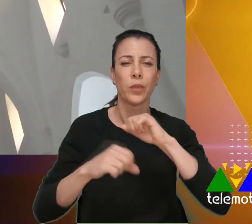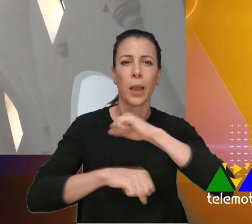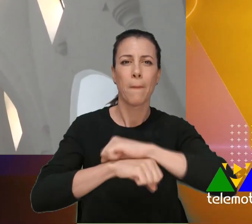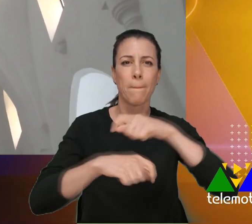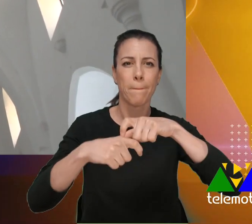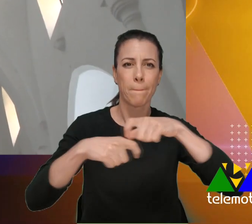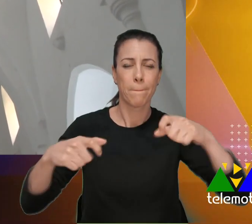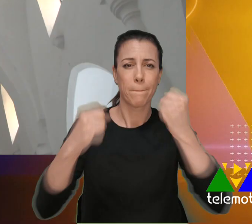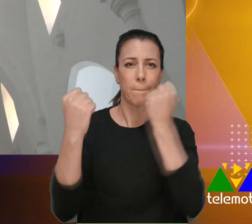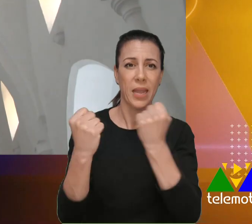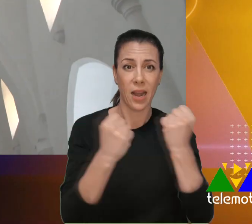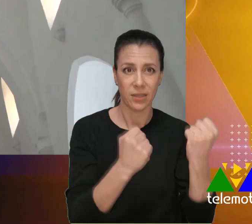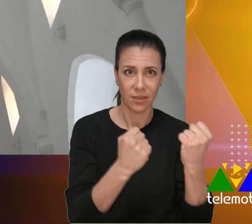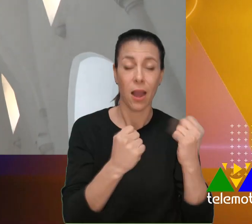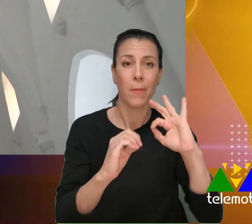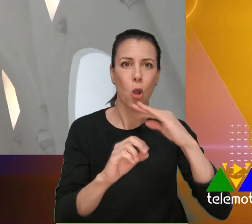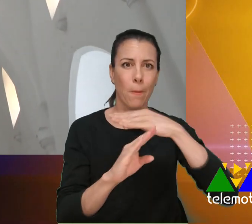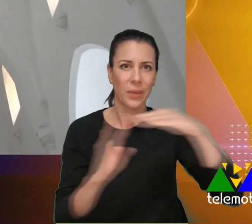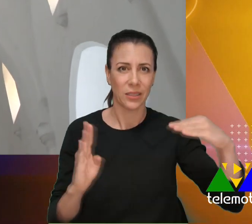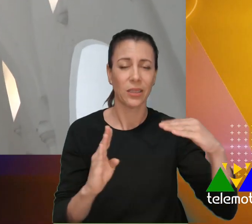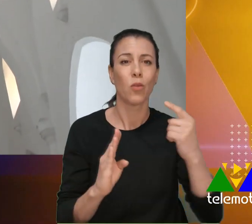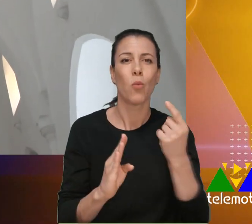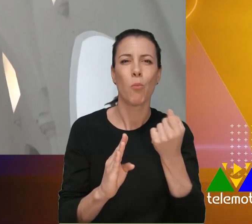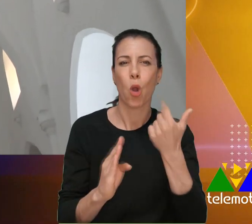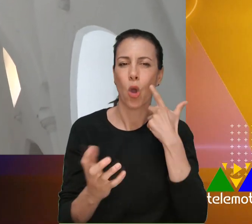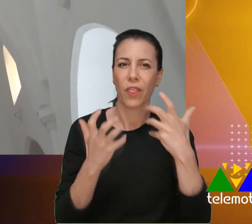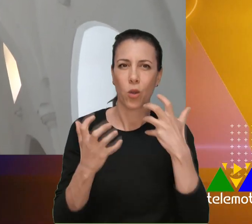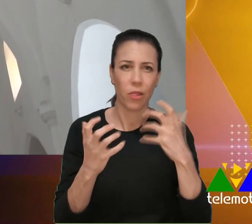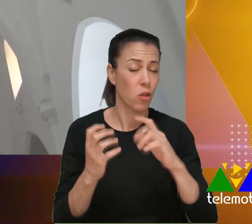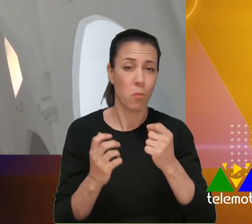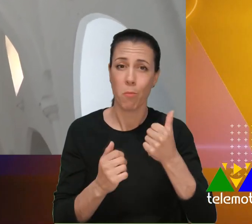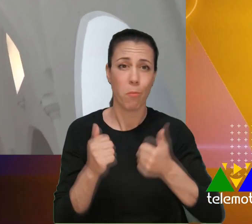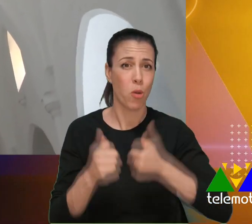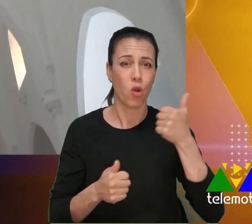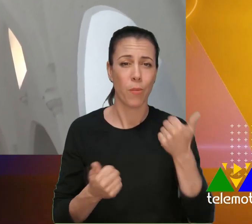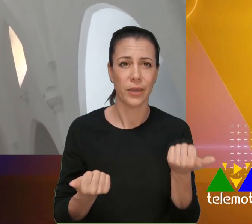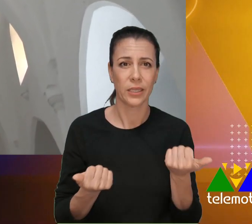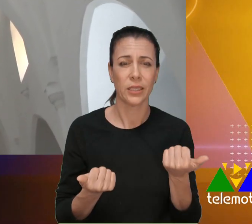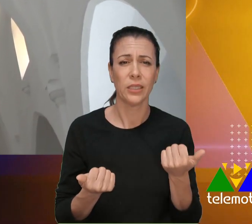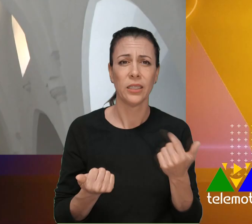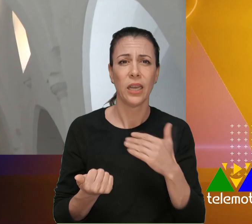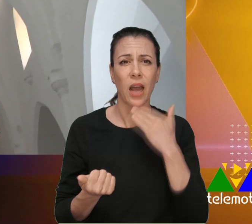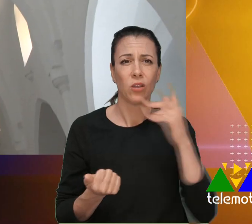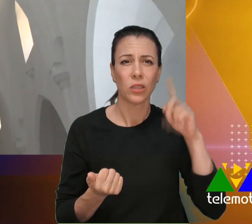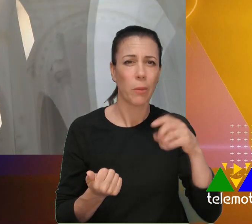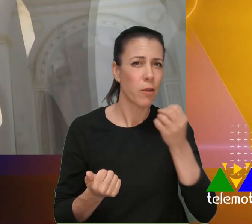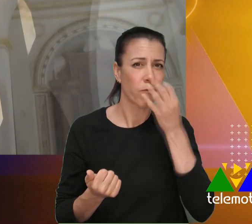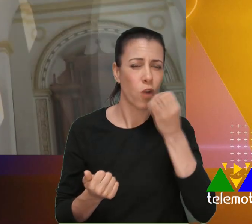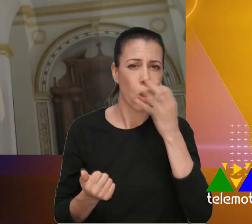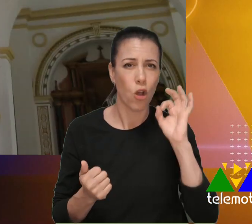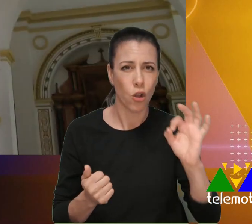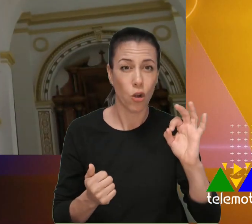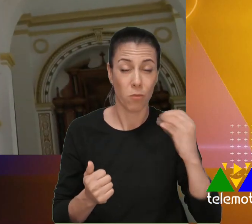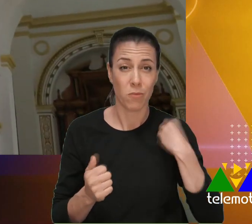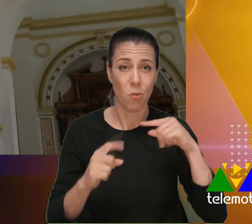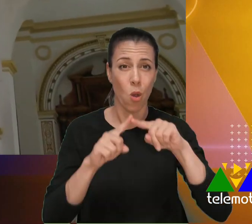a medio pilar, un poco de decoración y poco más. No hay, y hay un florón en las esquinas, un florón sobre los